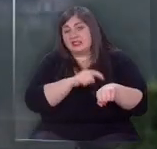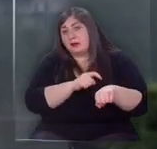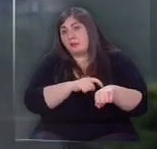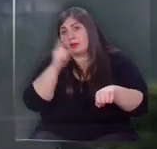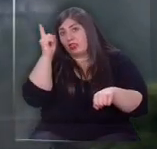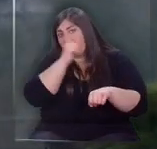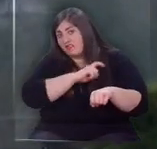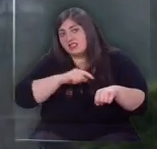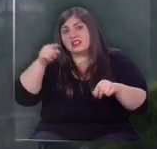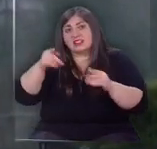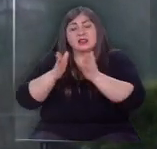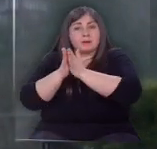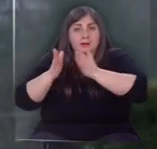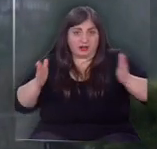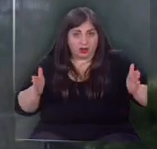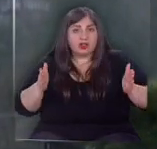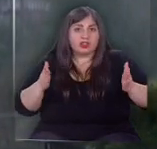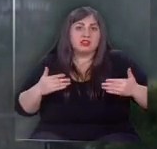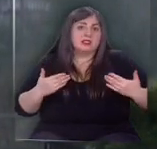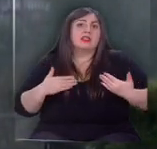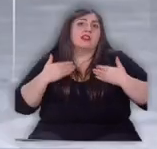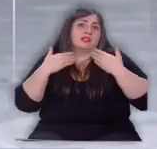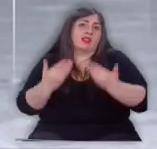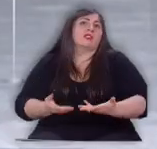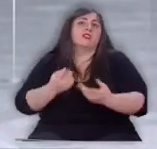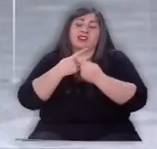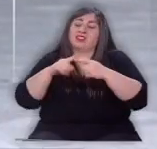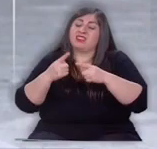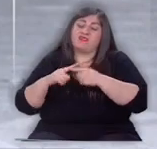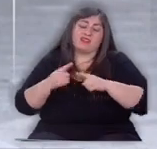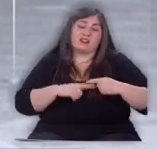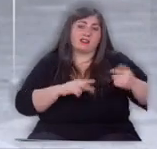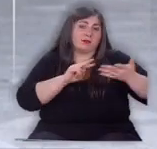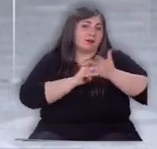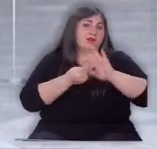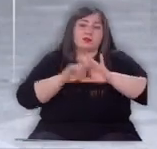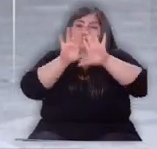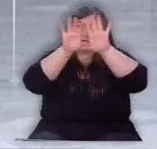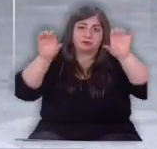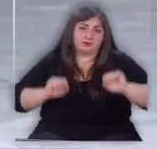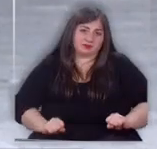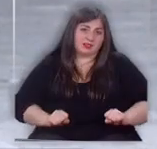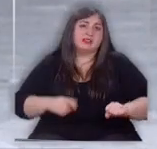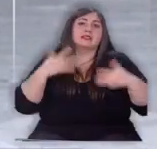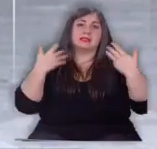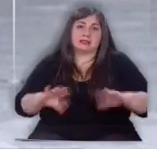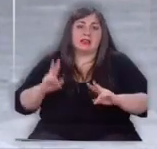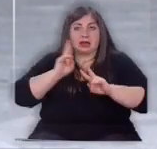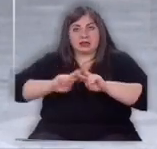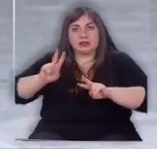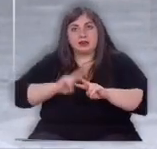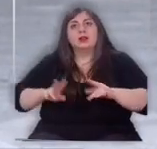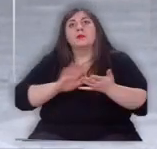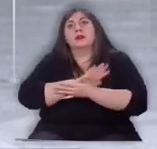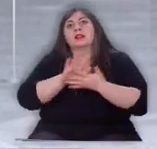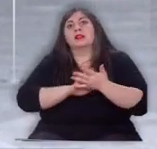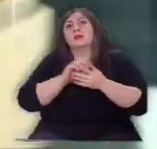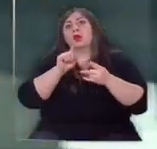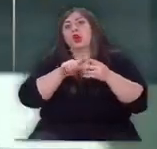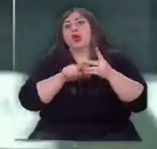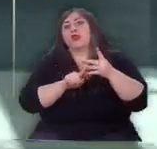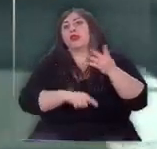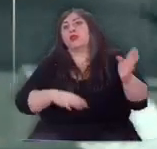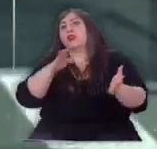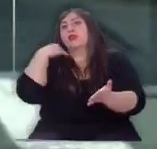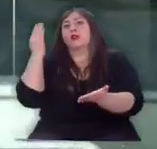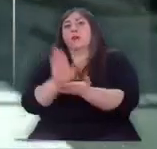que durante este periodo se han revelado varias fallas e insuficiencias del sistema que ya estarían corregidas, como el conteo separado de los